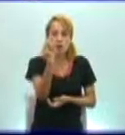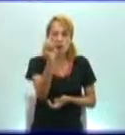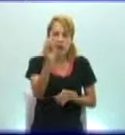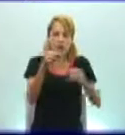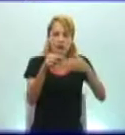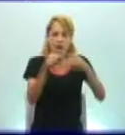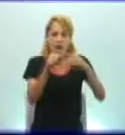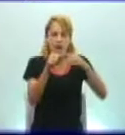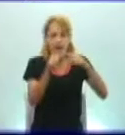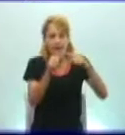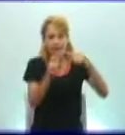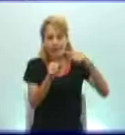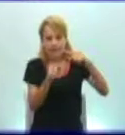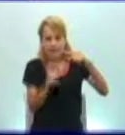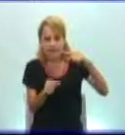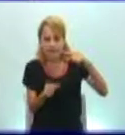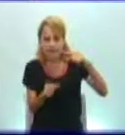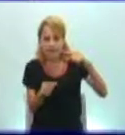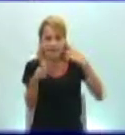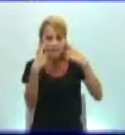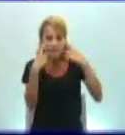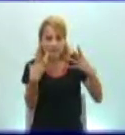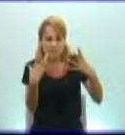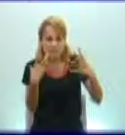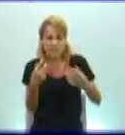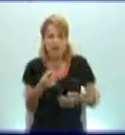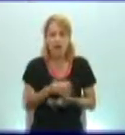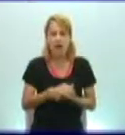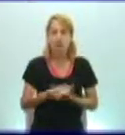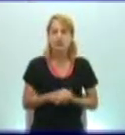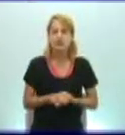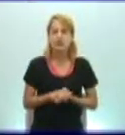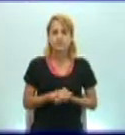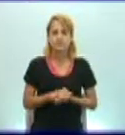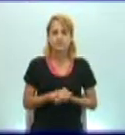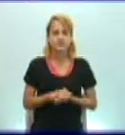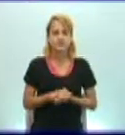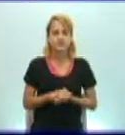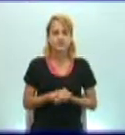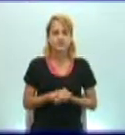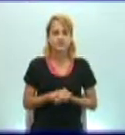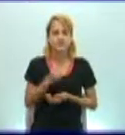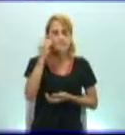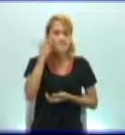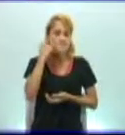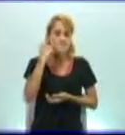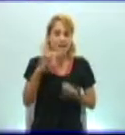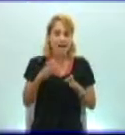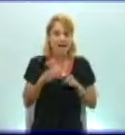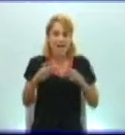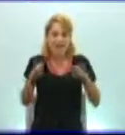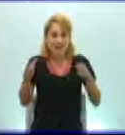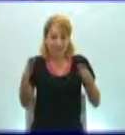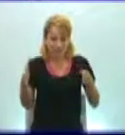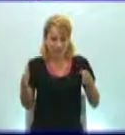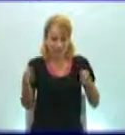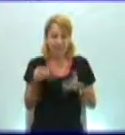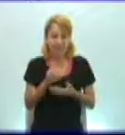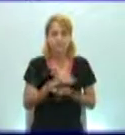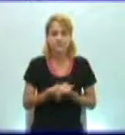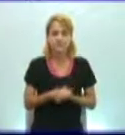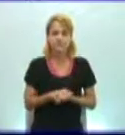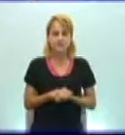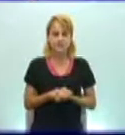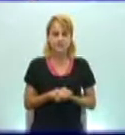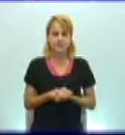acá, es más grande que las raíces secundarias, que son estas de acá. Esta se desarrolla más que